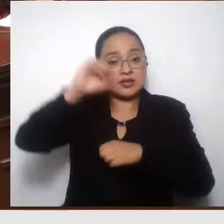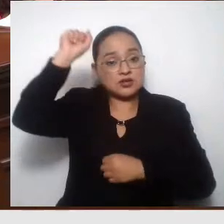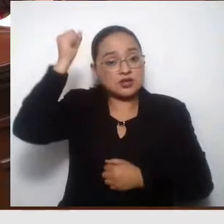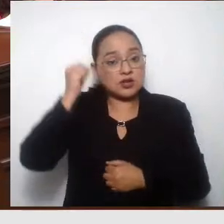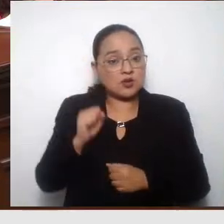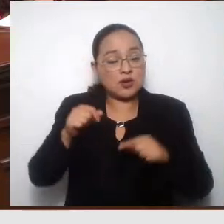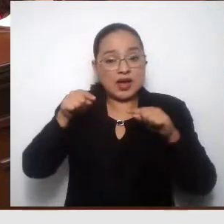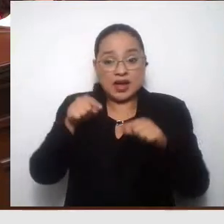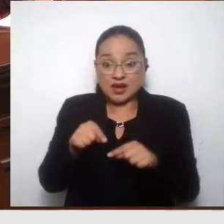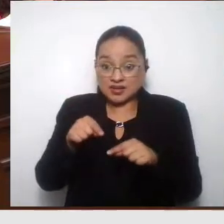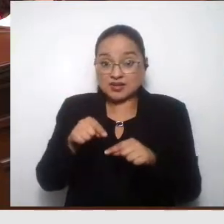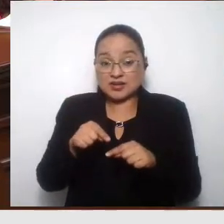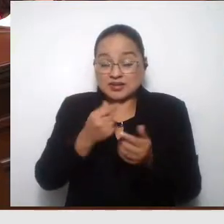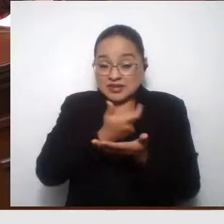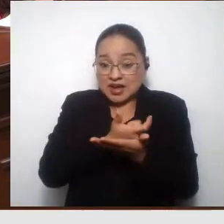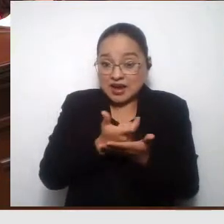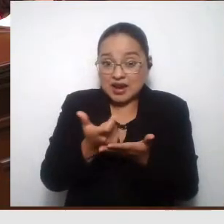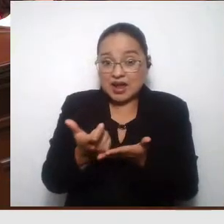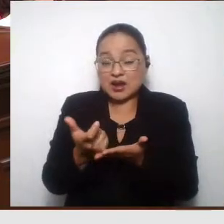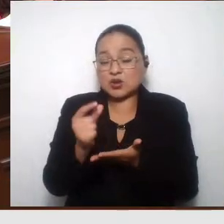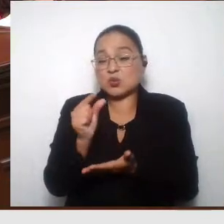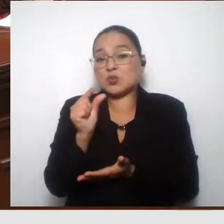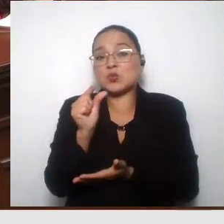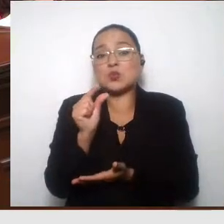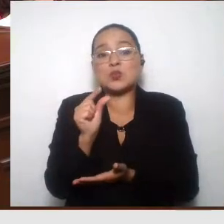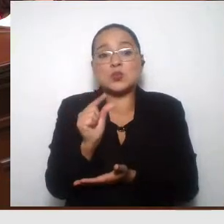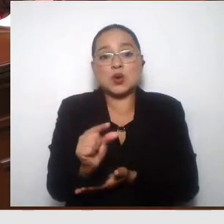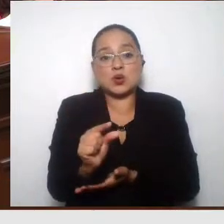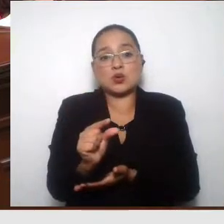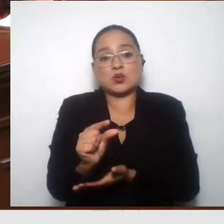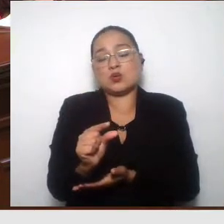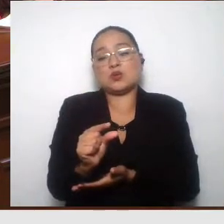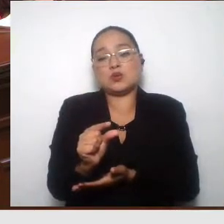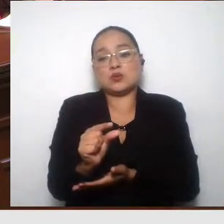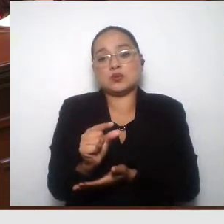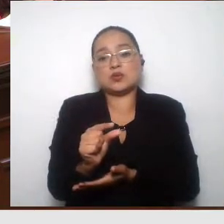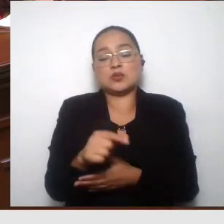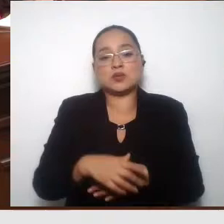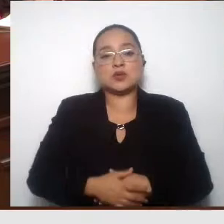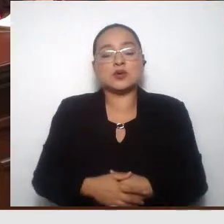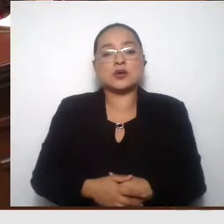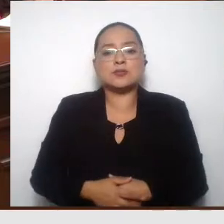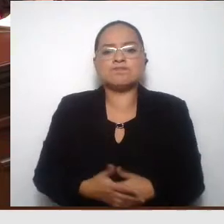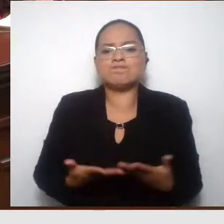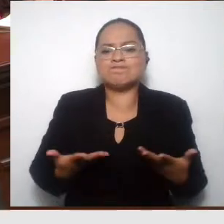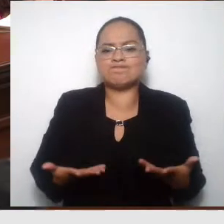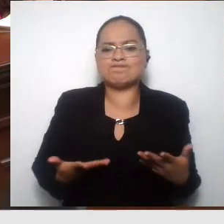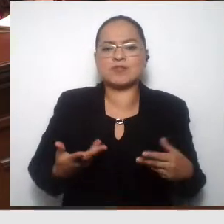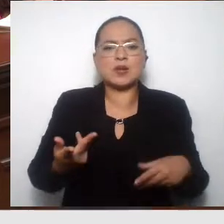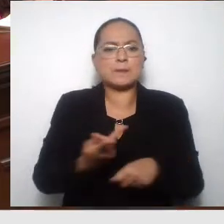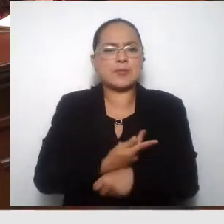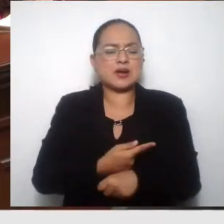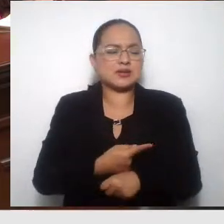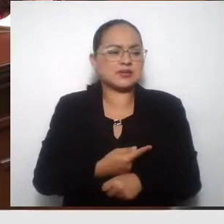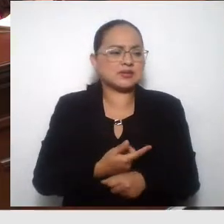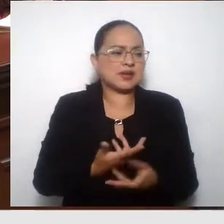menores salarios tiene en todo el país. Y esto se debe a una gran